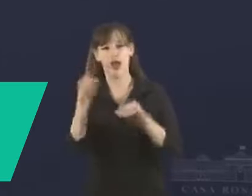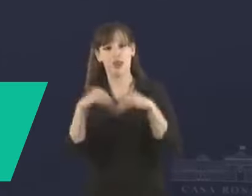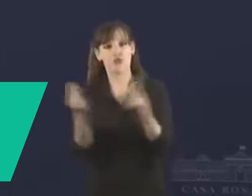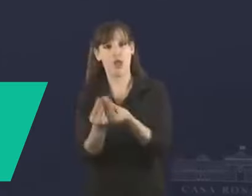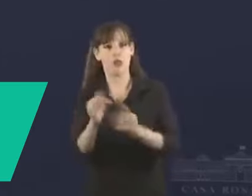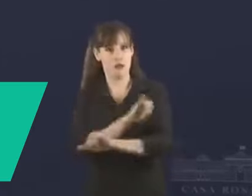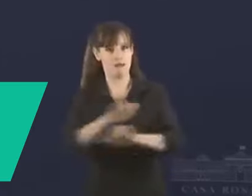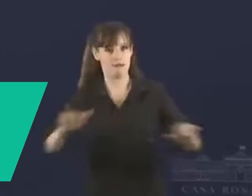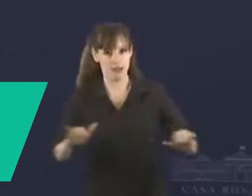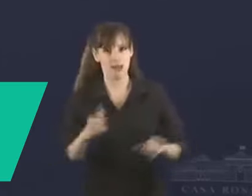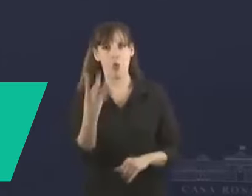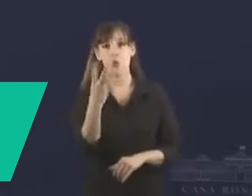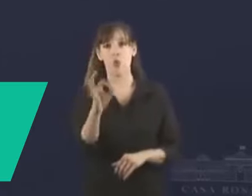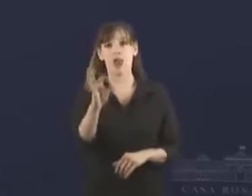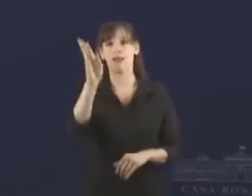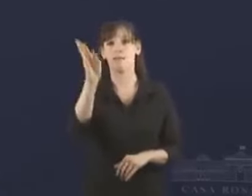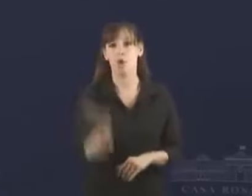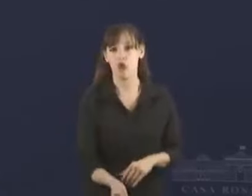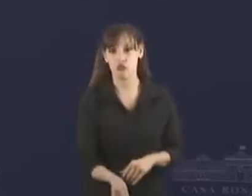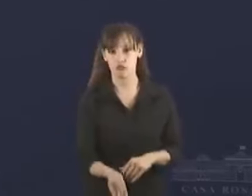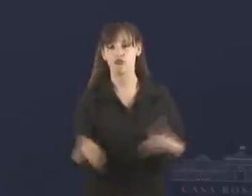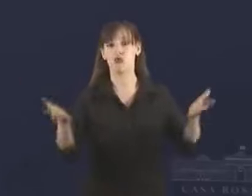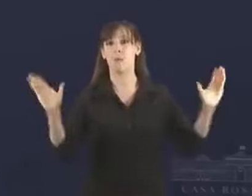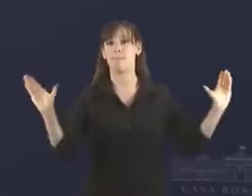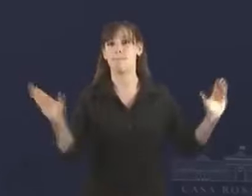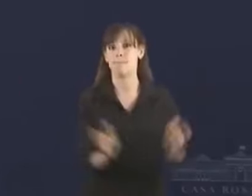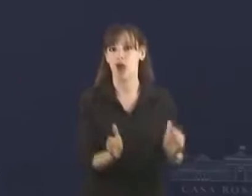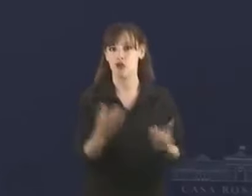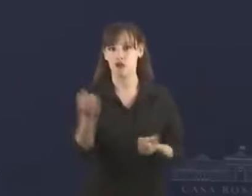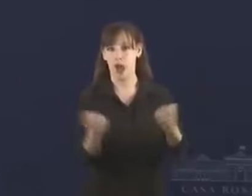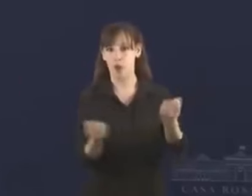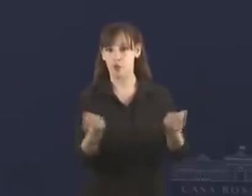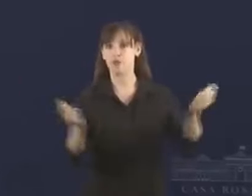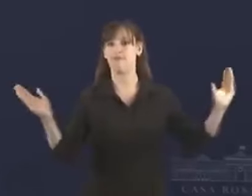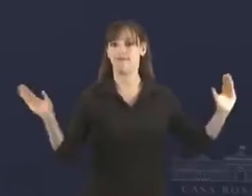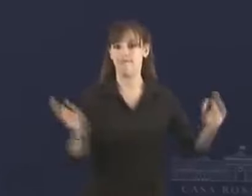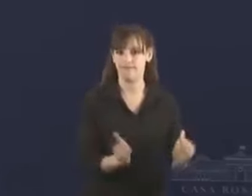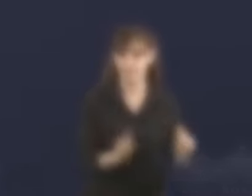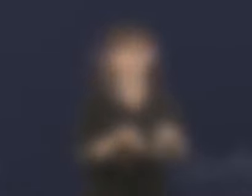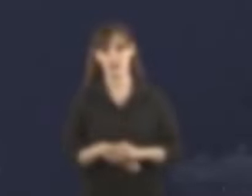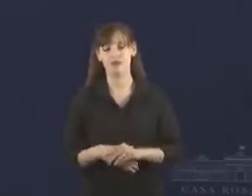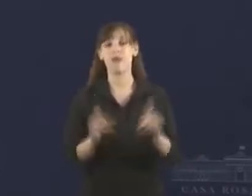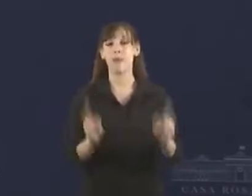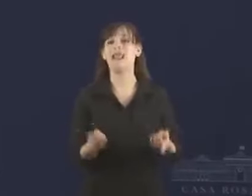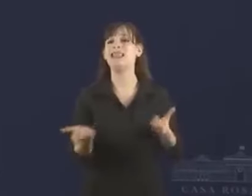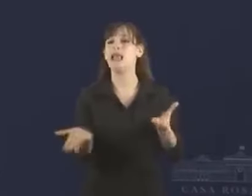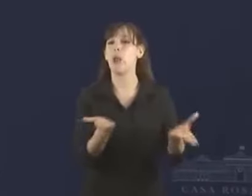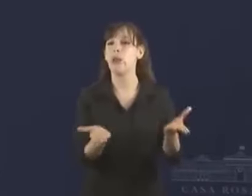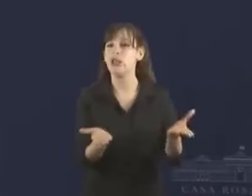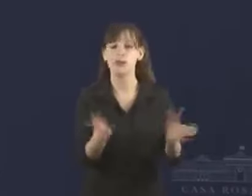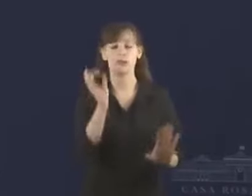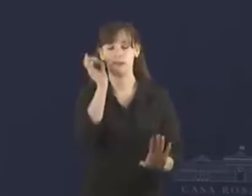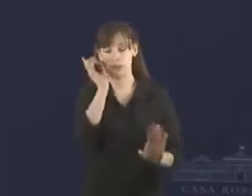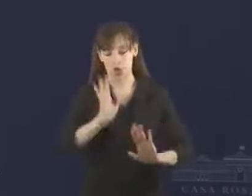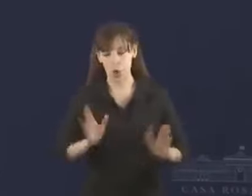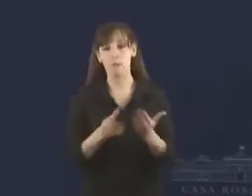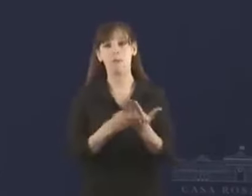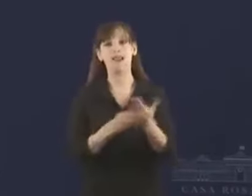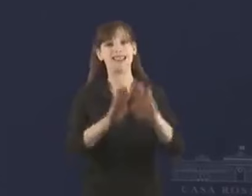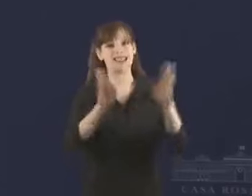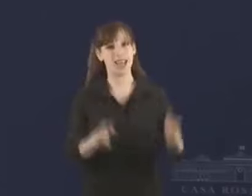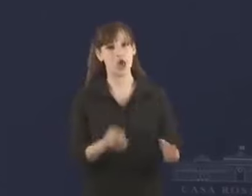reducir 40% la flota de autos donde se van a ahorrar casi 1000 millones de pesos Ministerio de capital humano va a